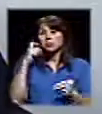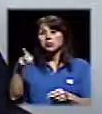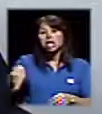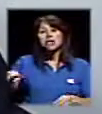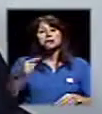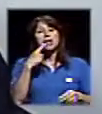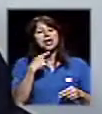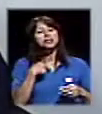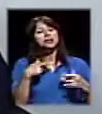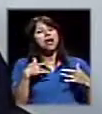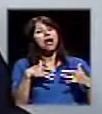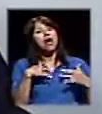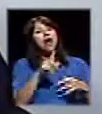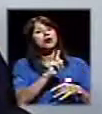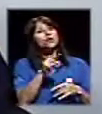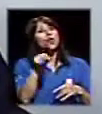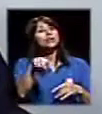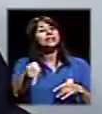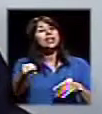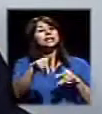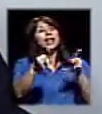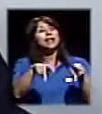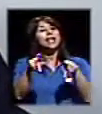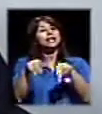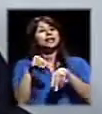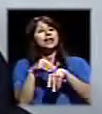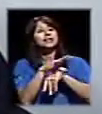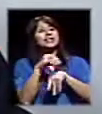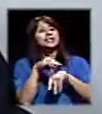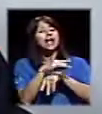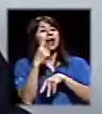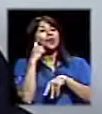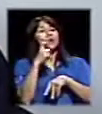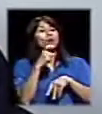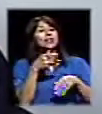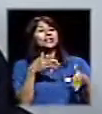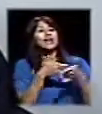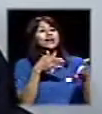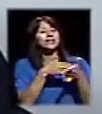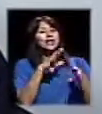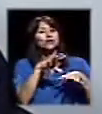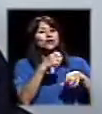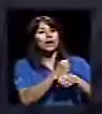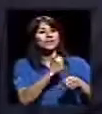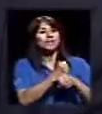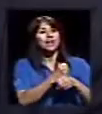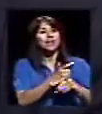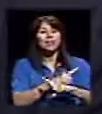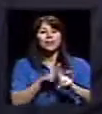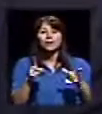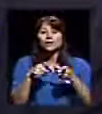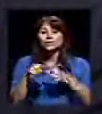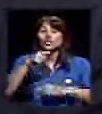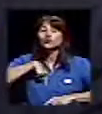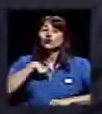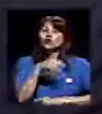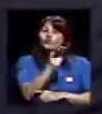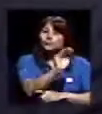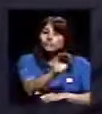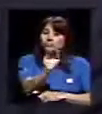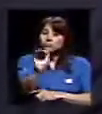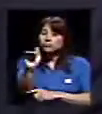gente está sesgada, porque obviamente les están afectando su actividad. Entonces el llamado sería a las